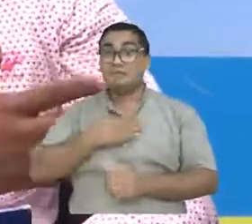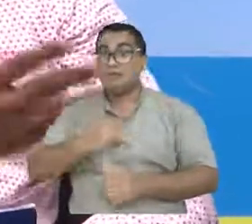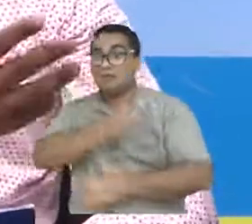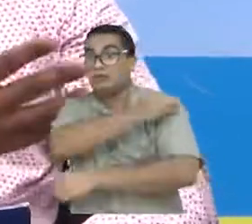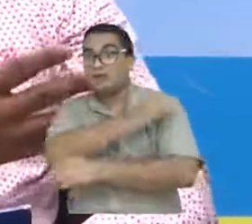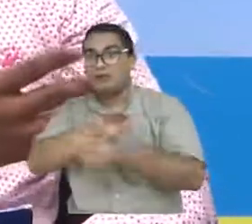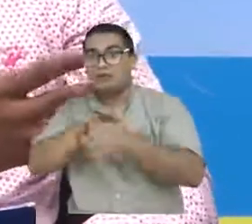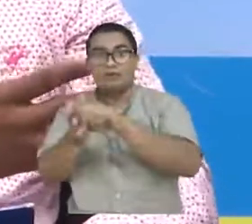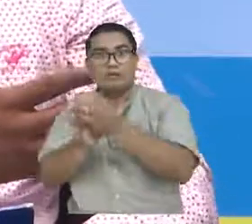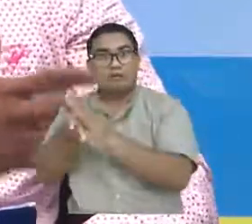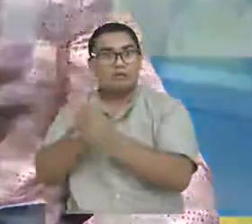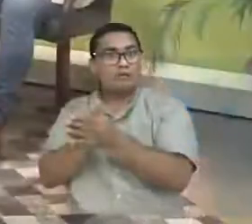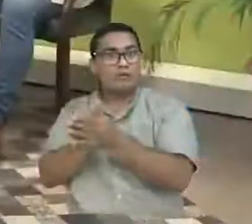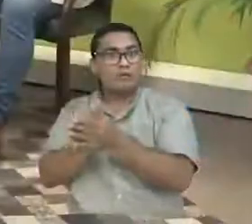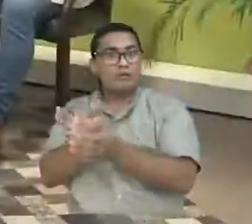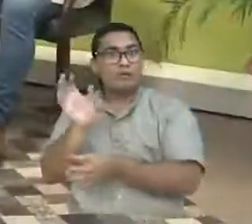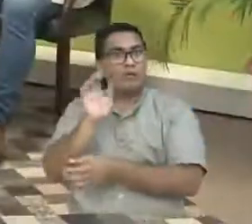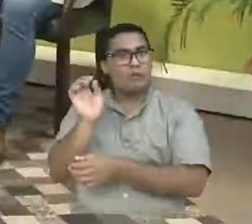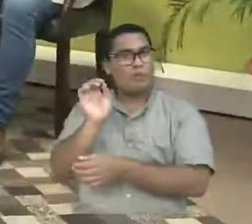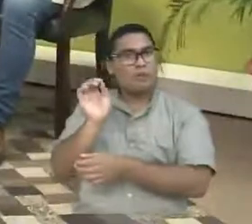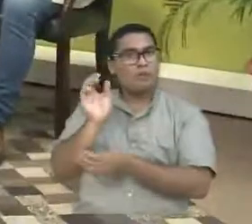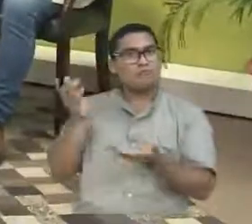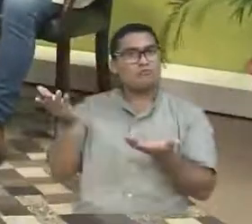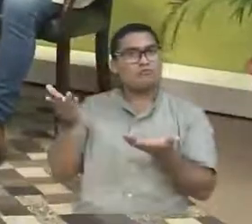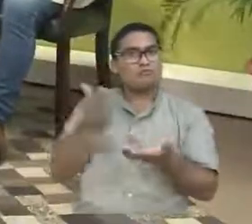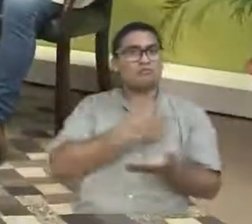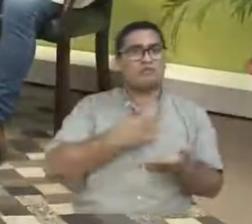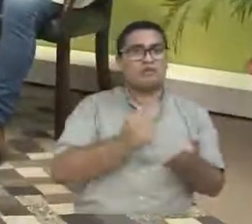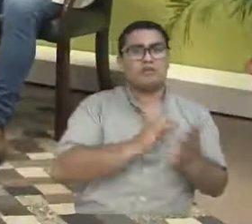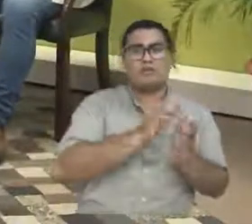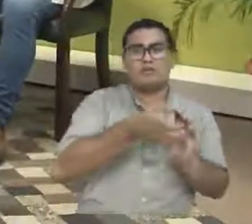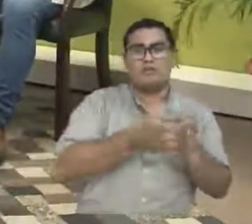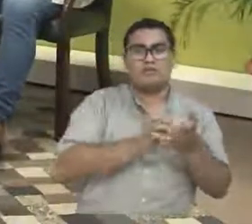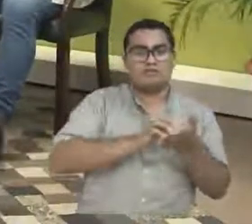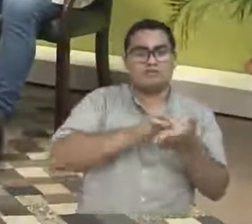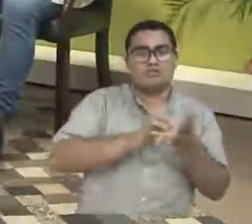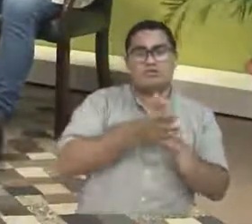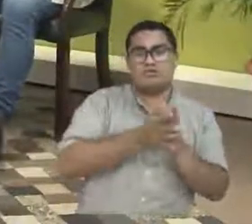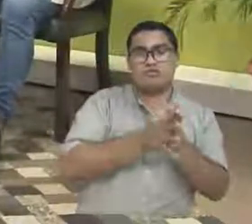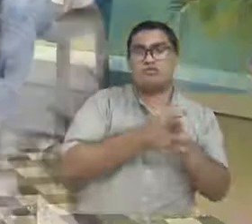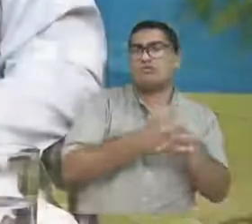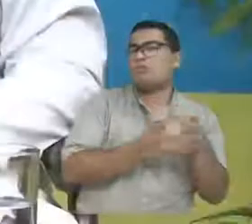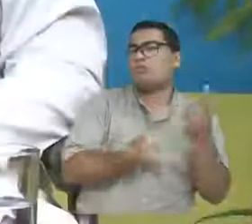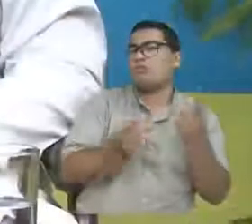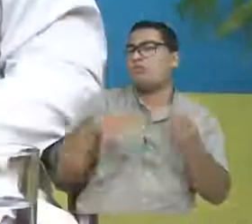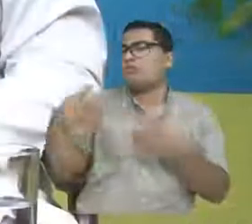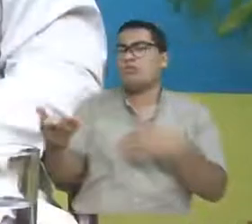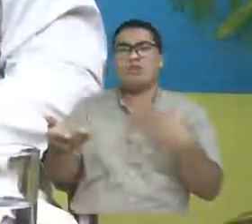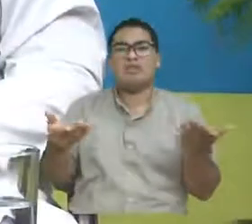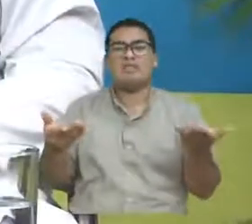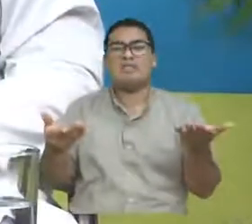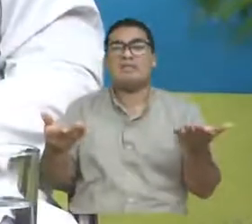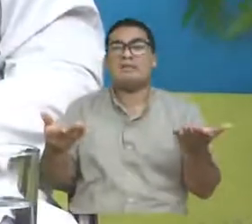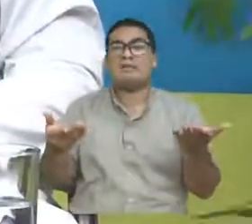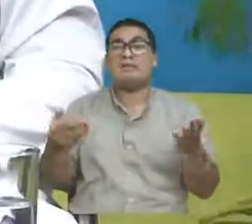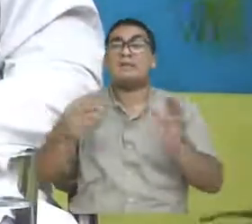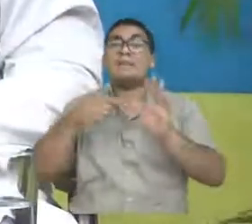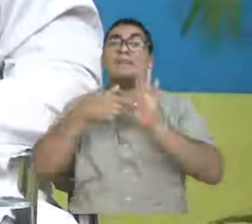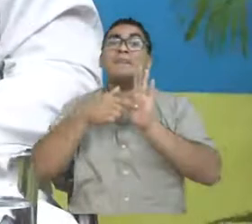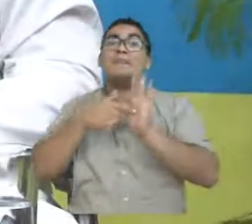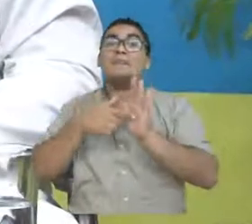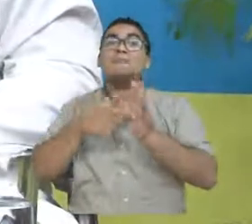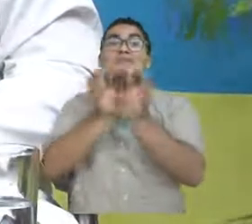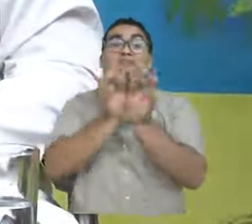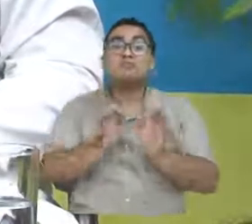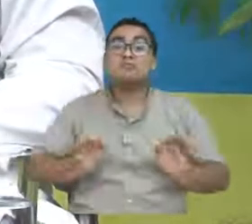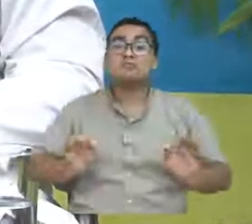las manos? Para nada. Hay personas que solo usan el alcohol gel. Sí, el alcohol gel solo está indicado para aquellas veces que no podamos